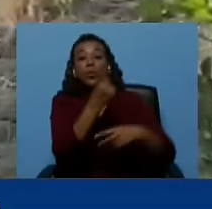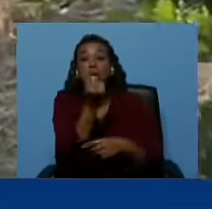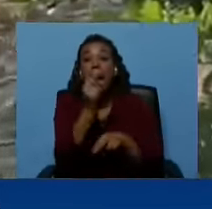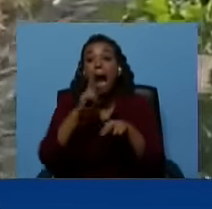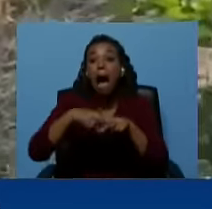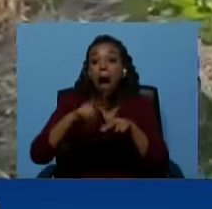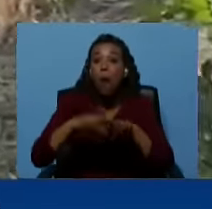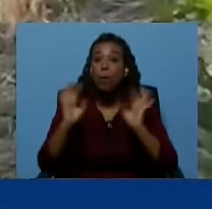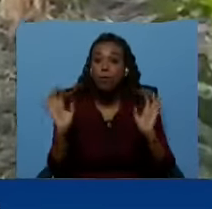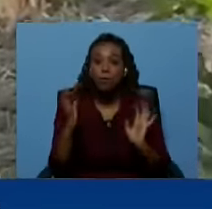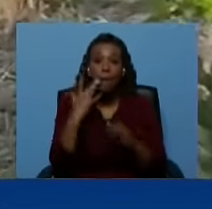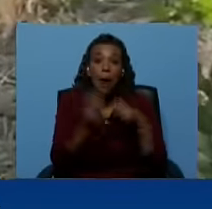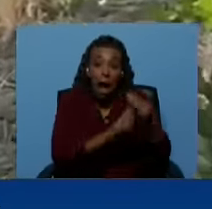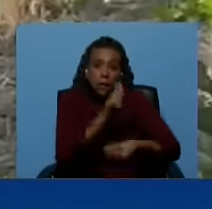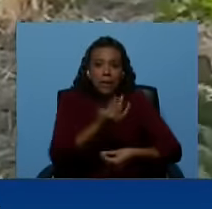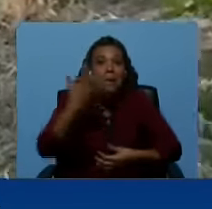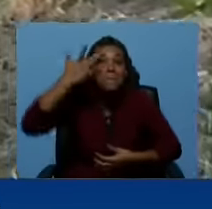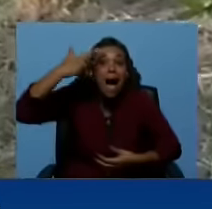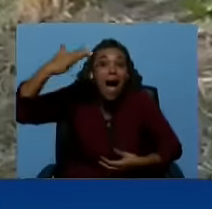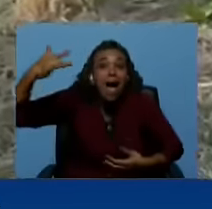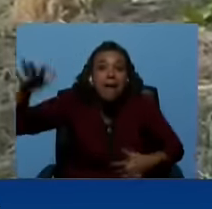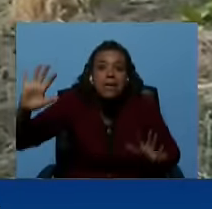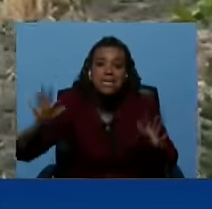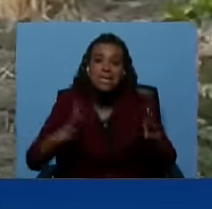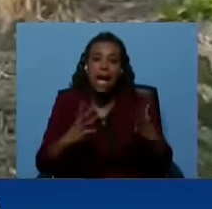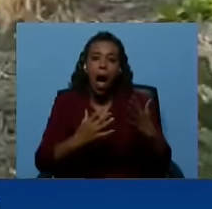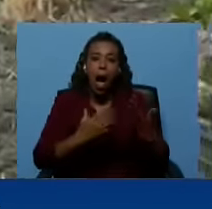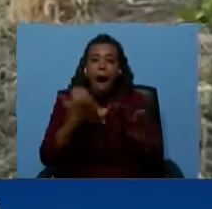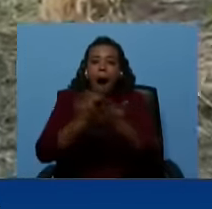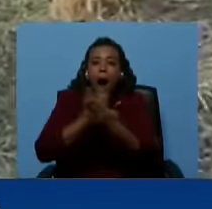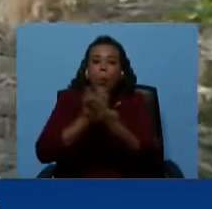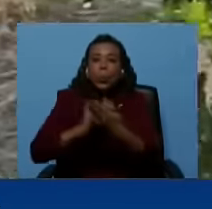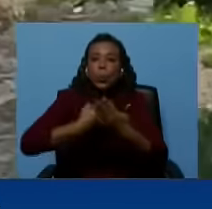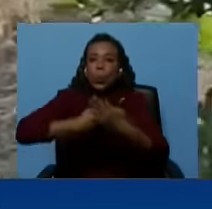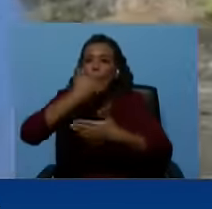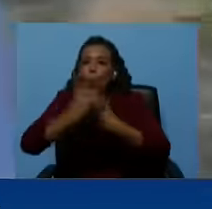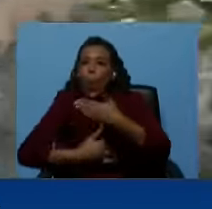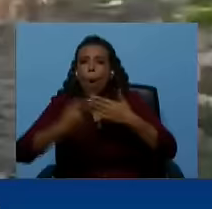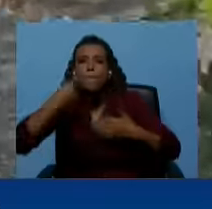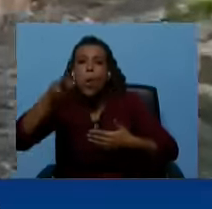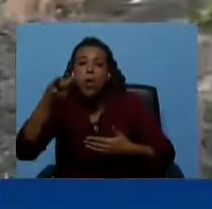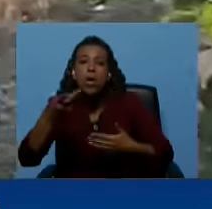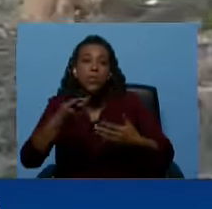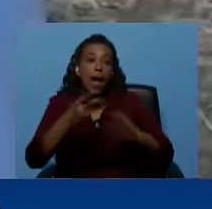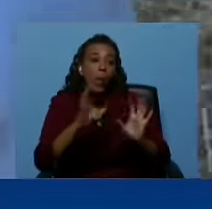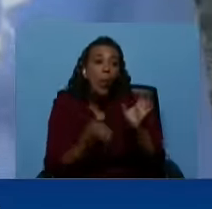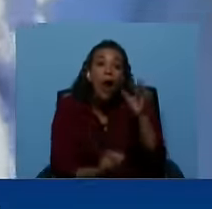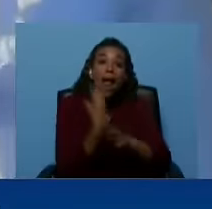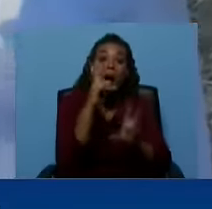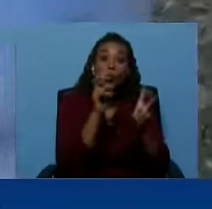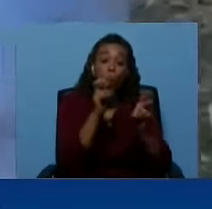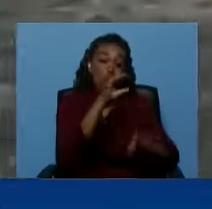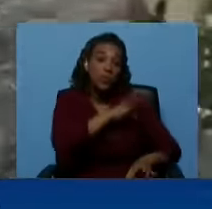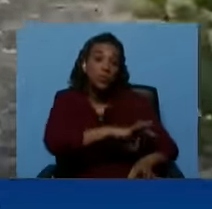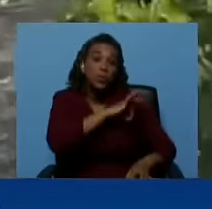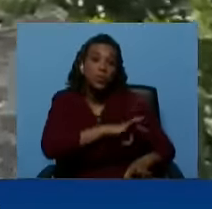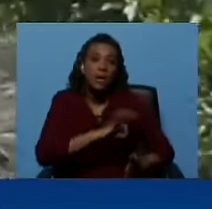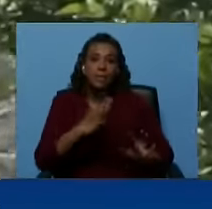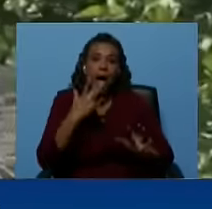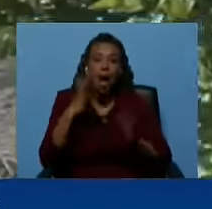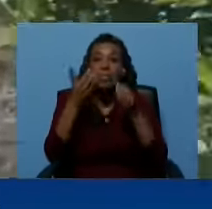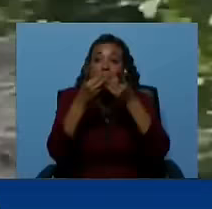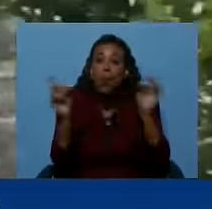caraota imagínense un proceso sociopolítico cultural como construir una nueva sociedad construir una nueva